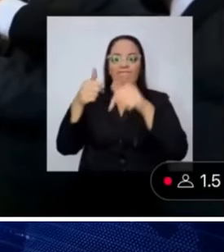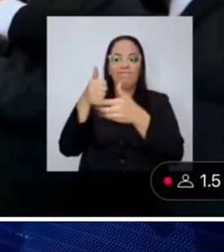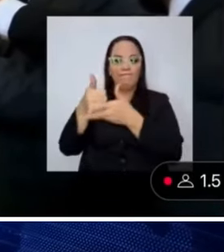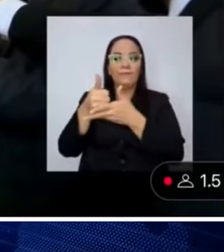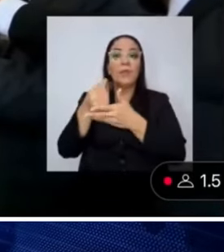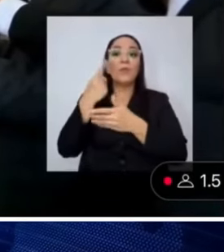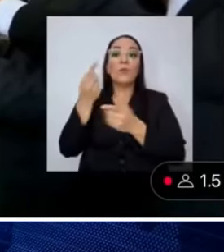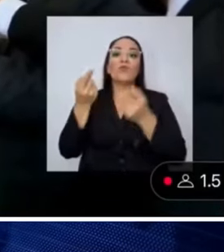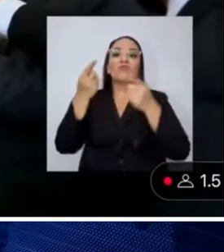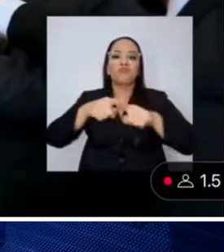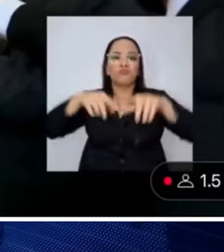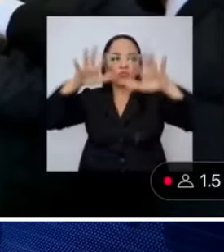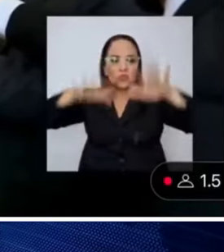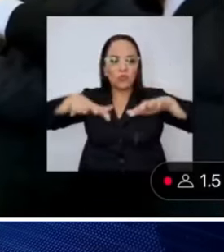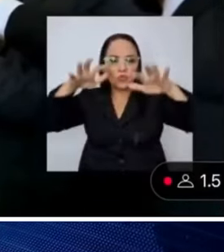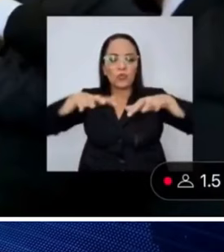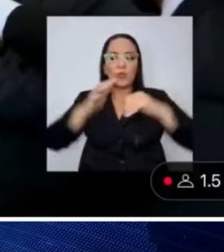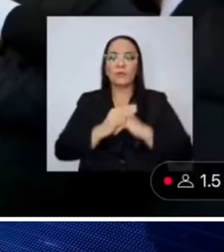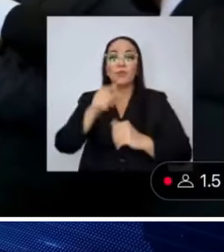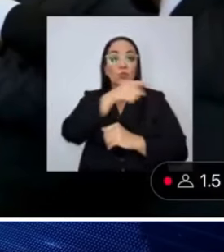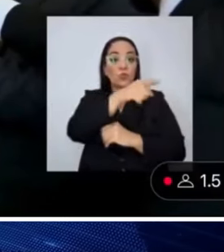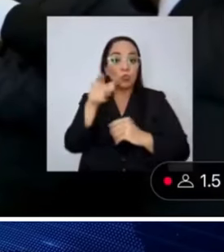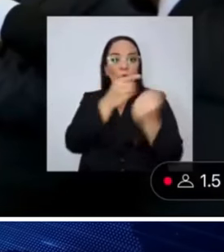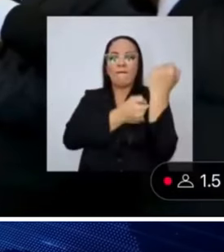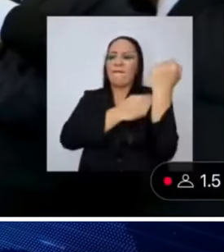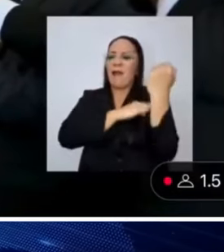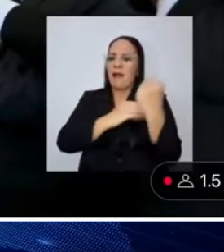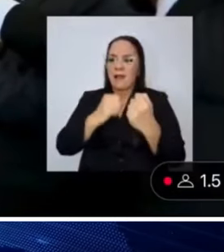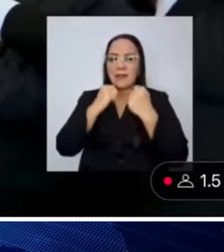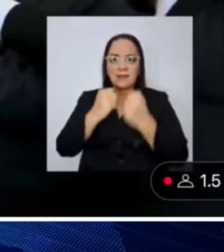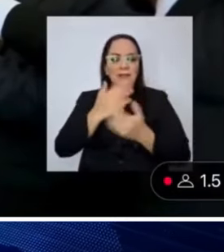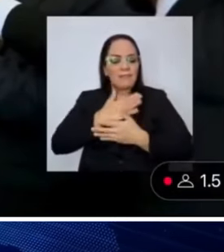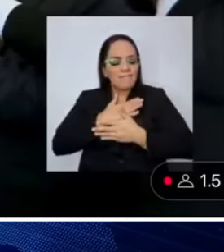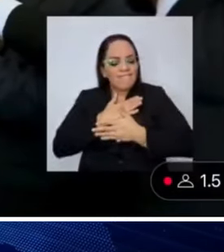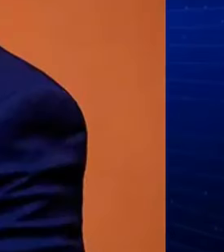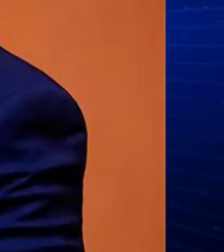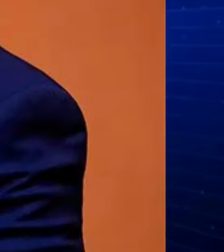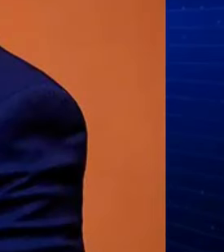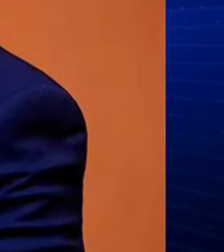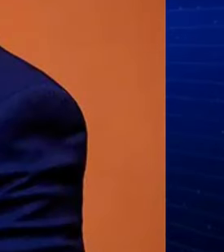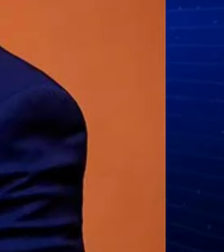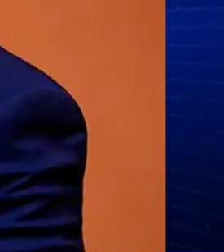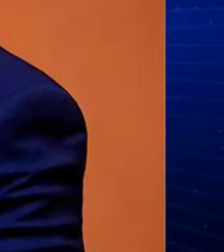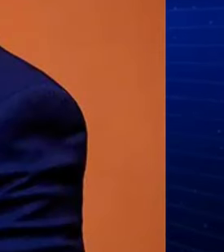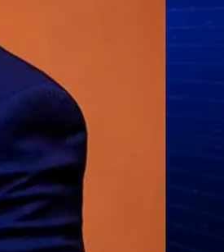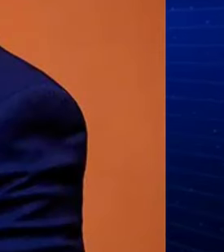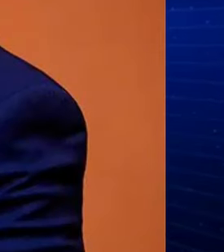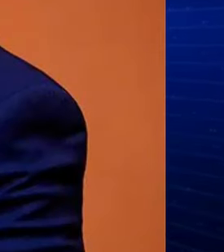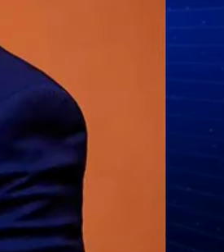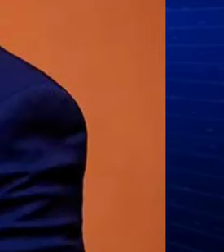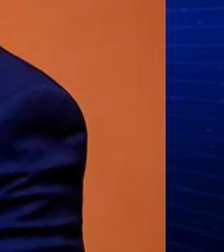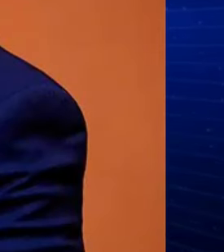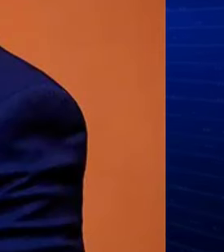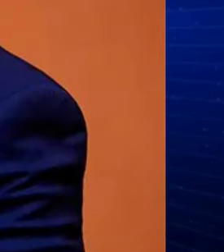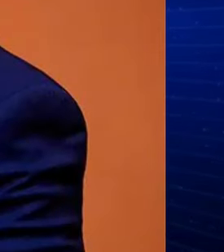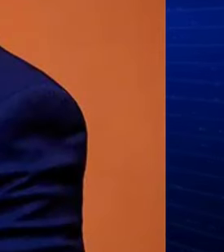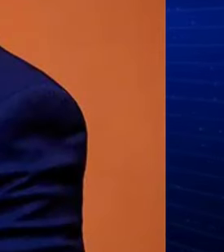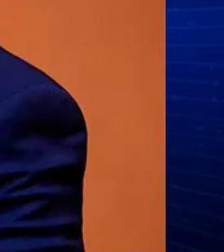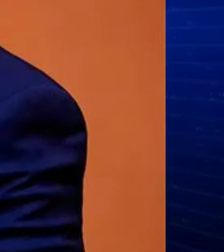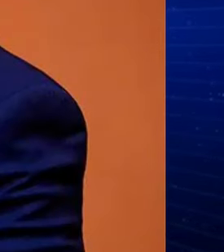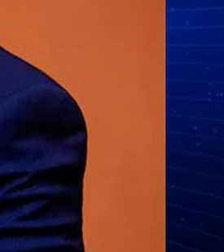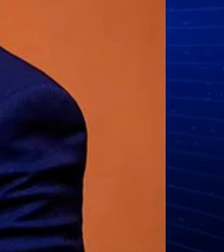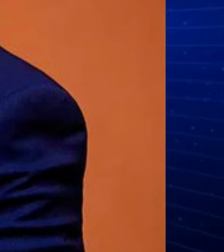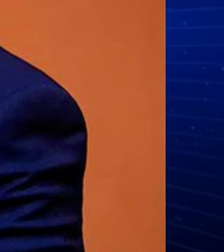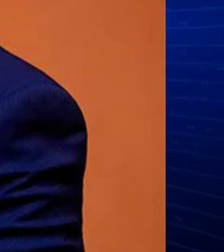las lluvias. Su valentía y dedicación marcaron la diferencia en